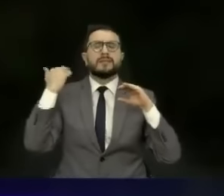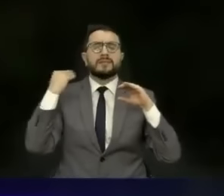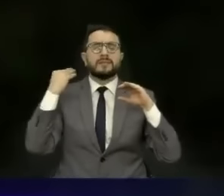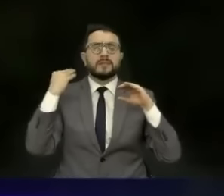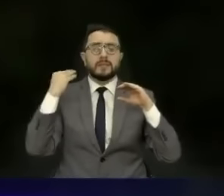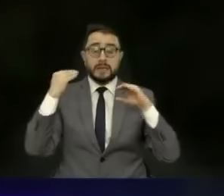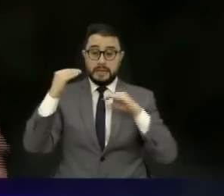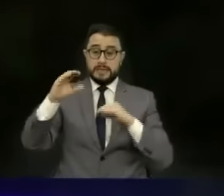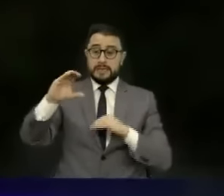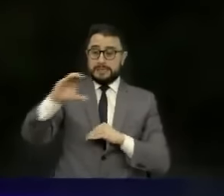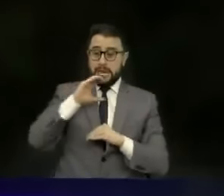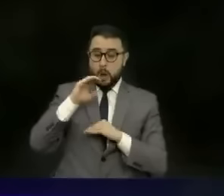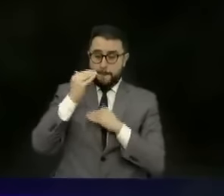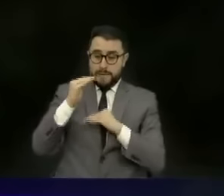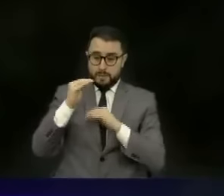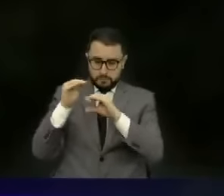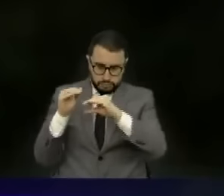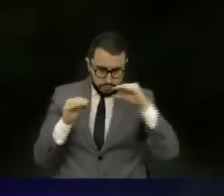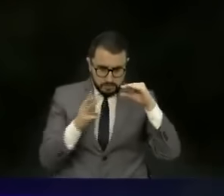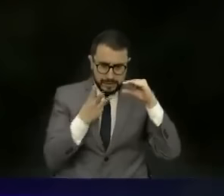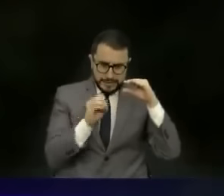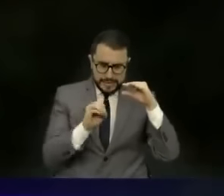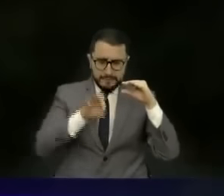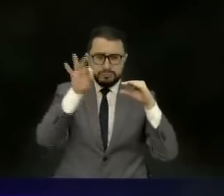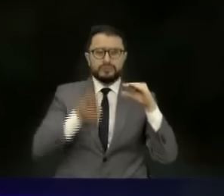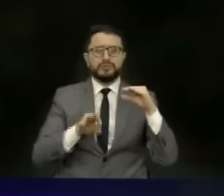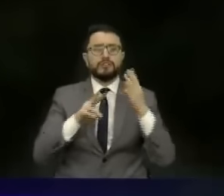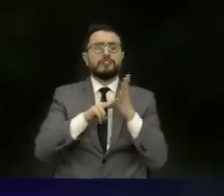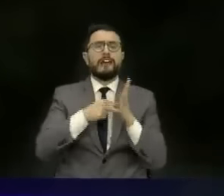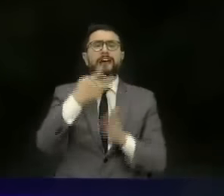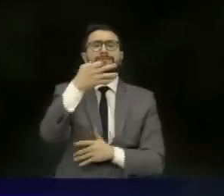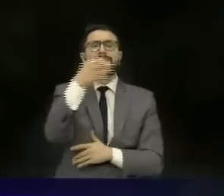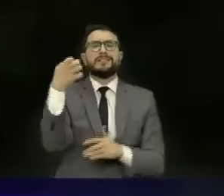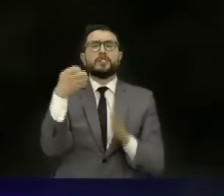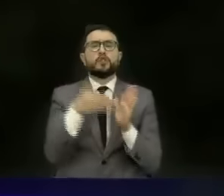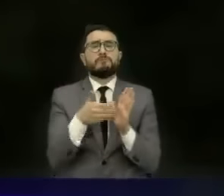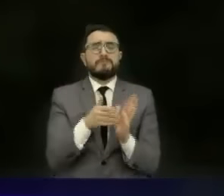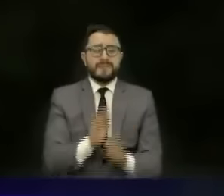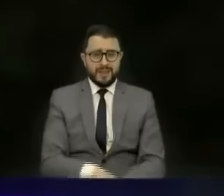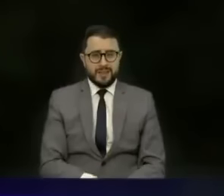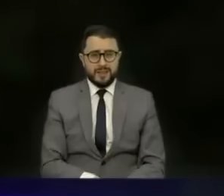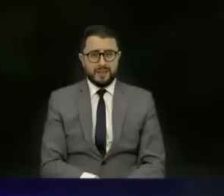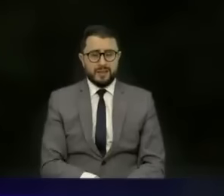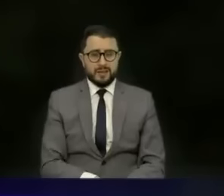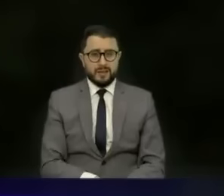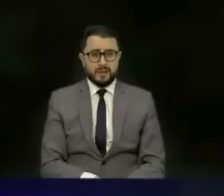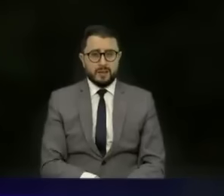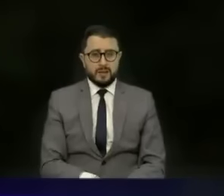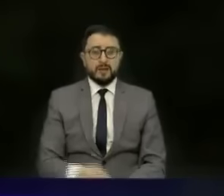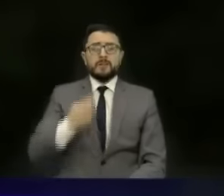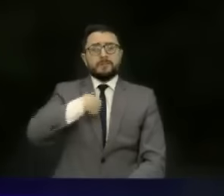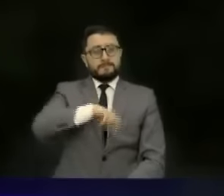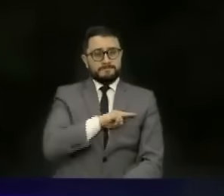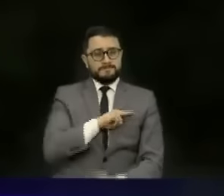30% del salario mínimo, que en ese momento eran 300,000. ¿Cuánto queremos que reciba cuando nos